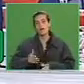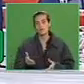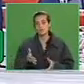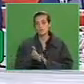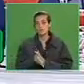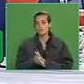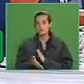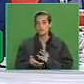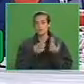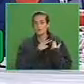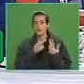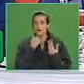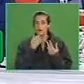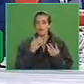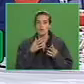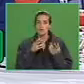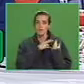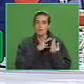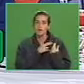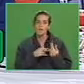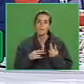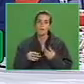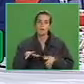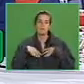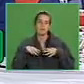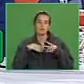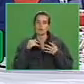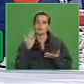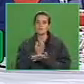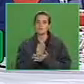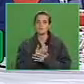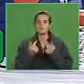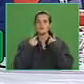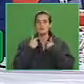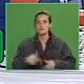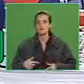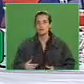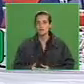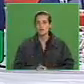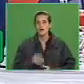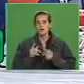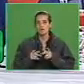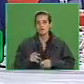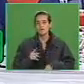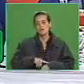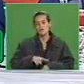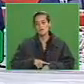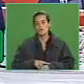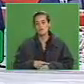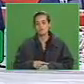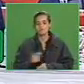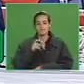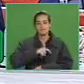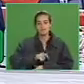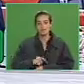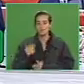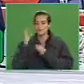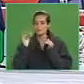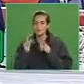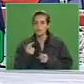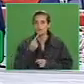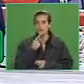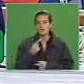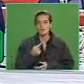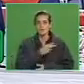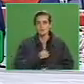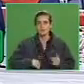del tareísmo, en un tareísmo que nos consume y a veces no apartamos el tiempo necesario. Esa es una crítica que nos hacía el comandante